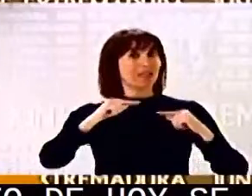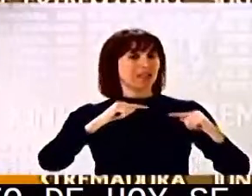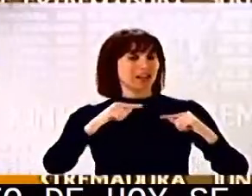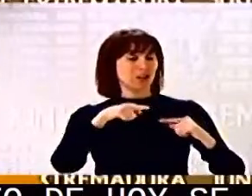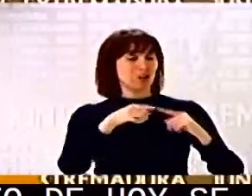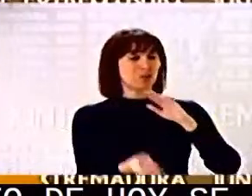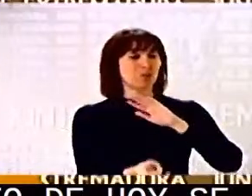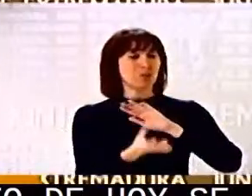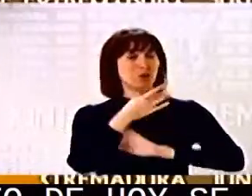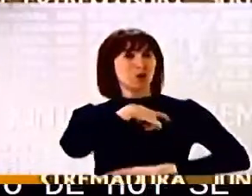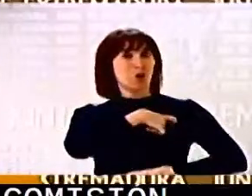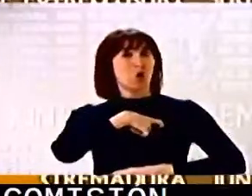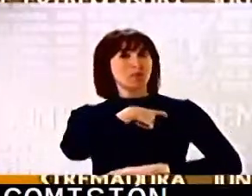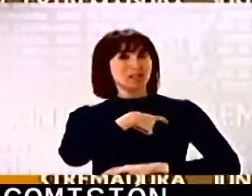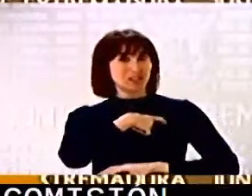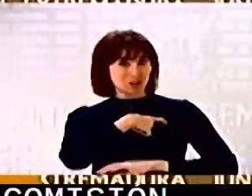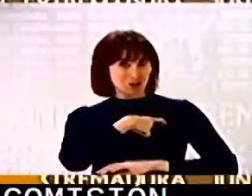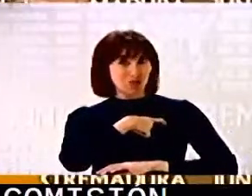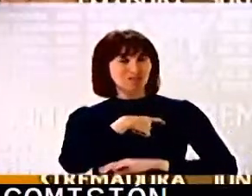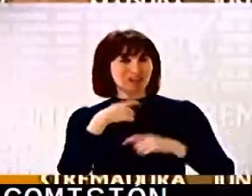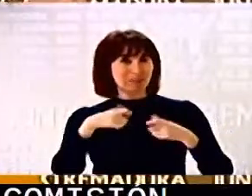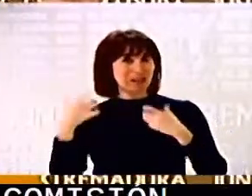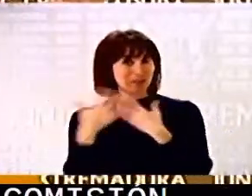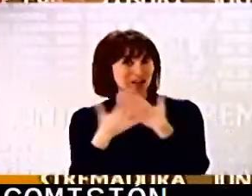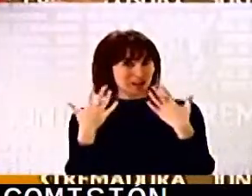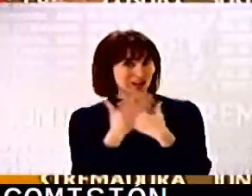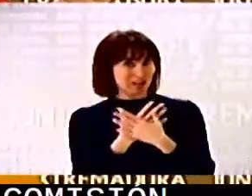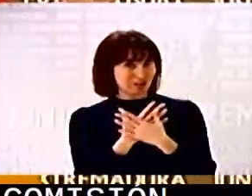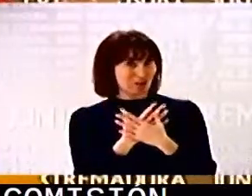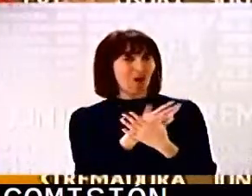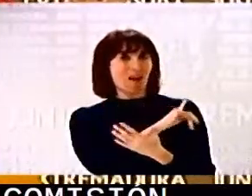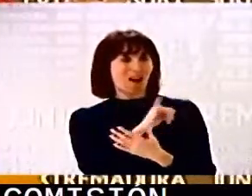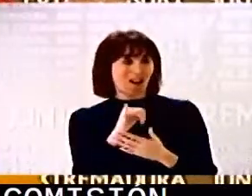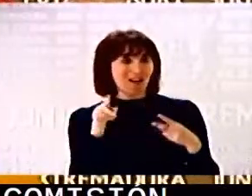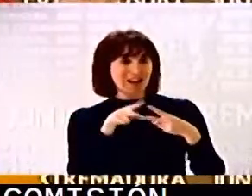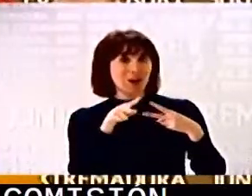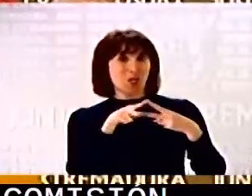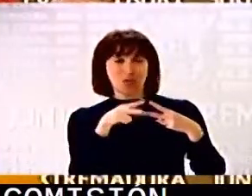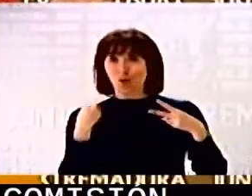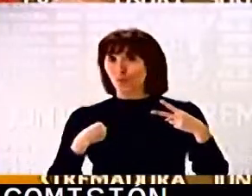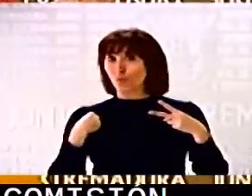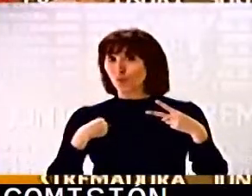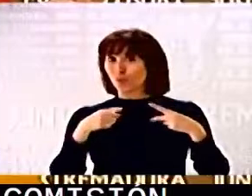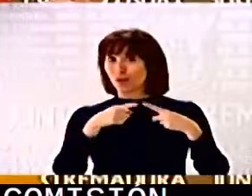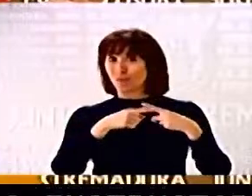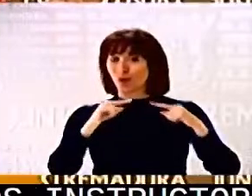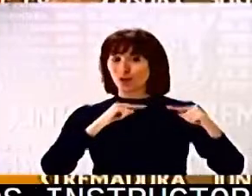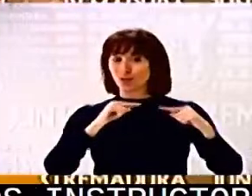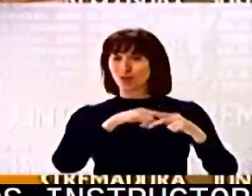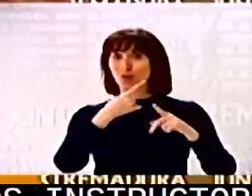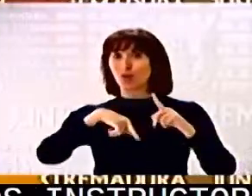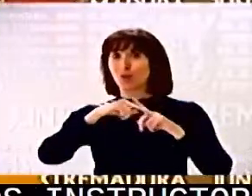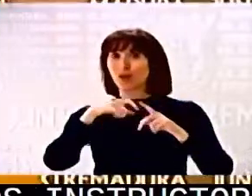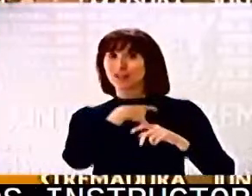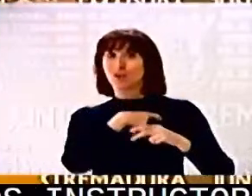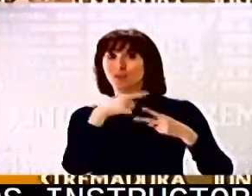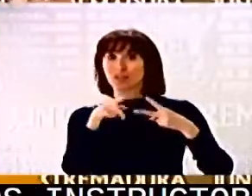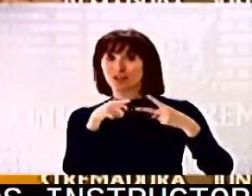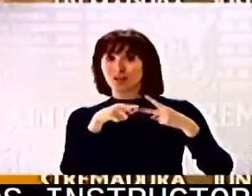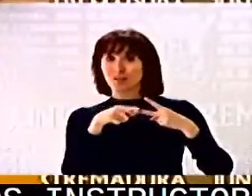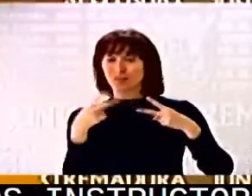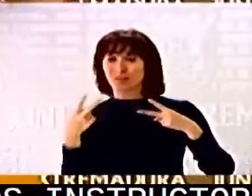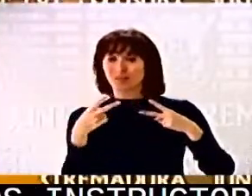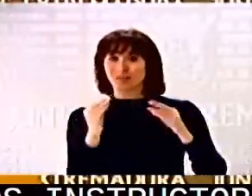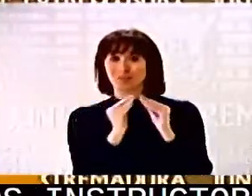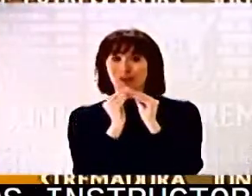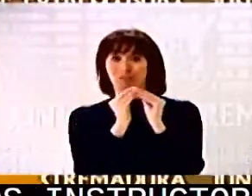comisión interdepartamental y esos dos elementos, instructor y comisión, empezaron a